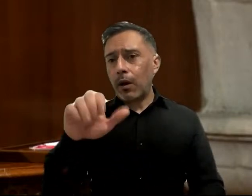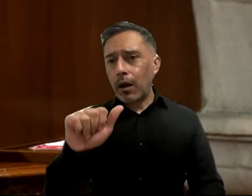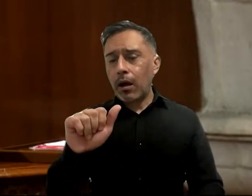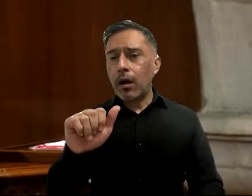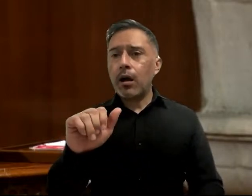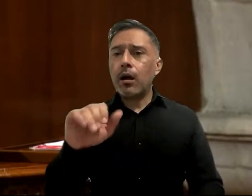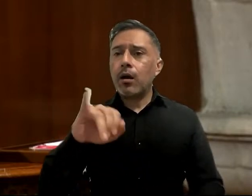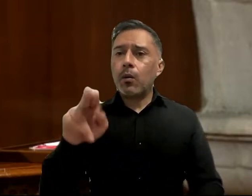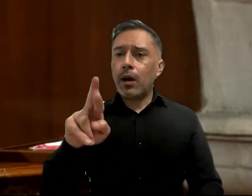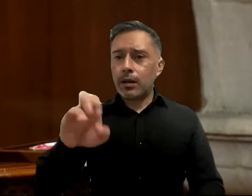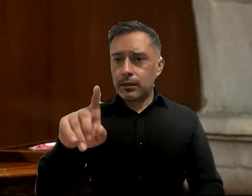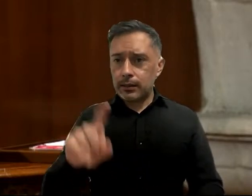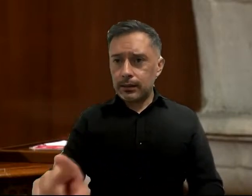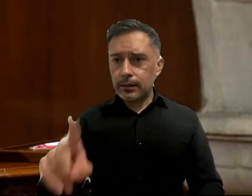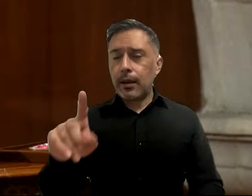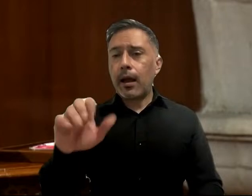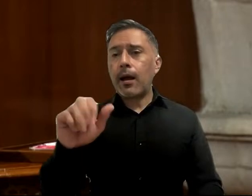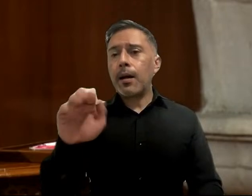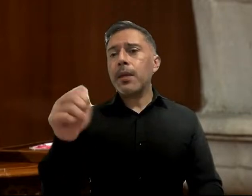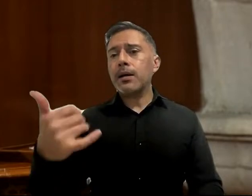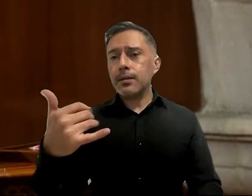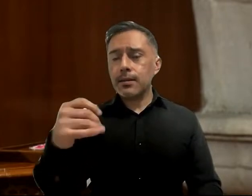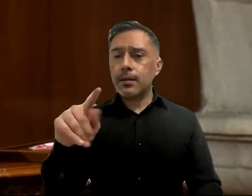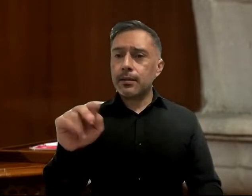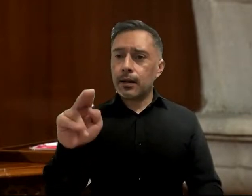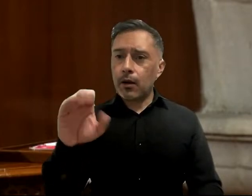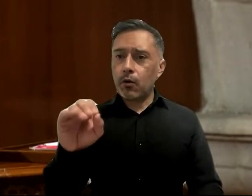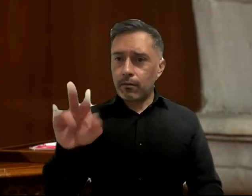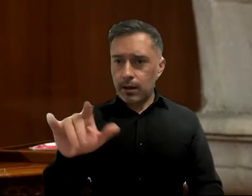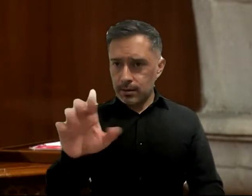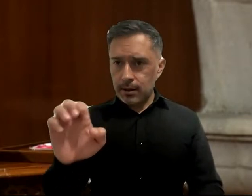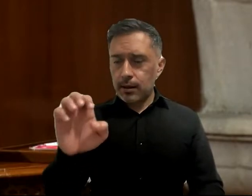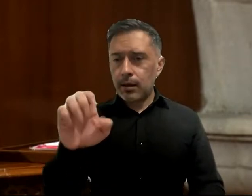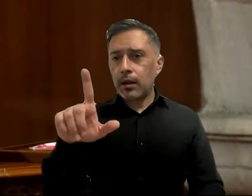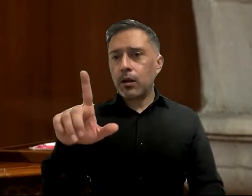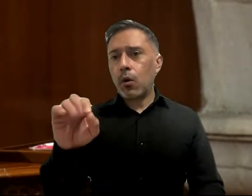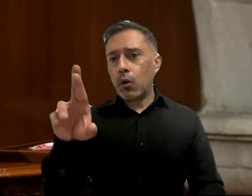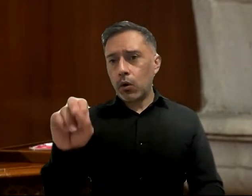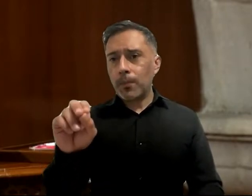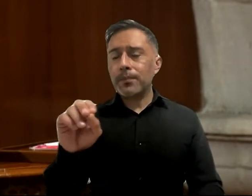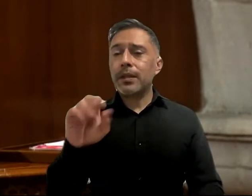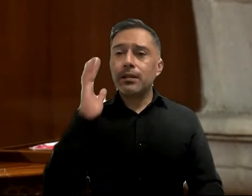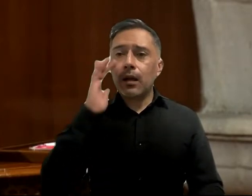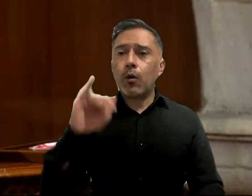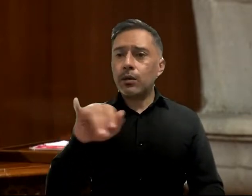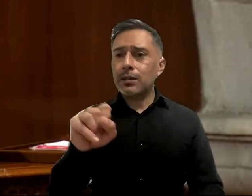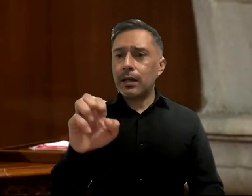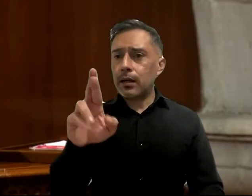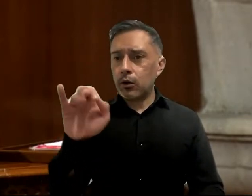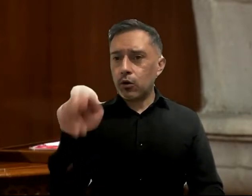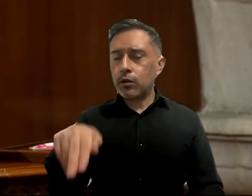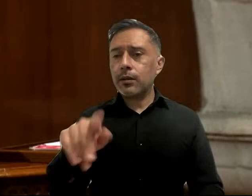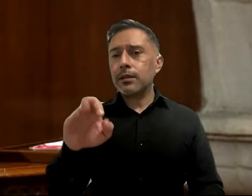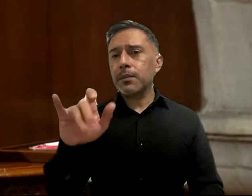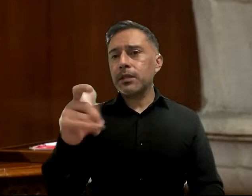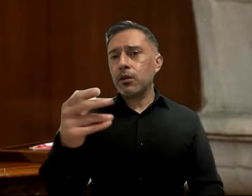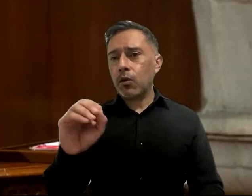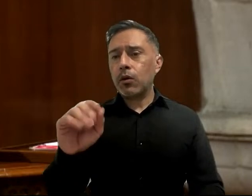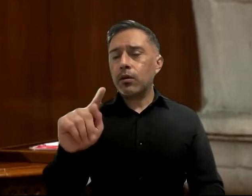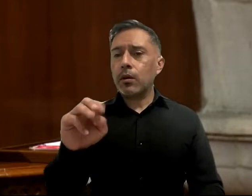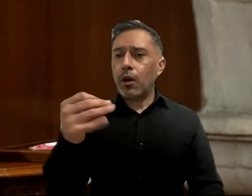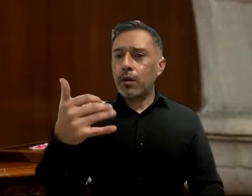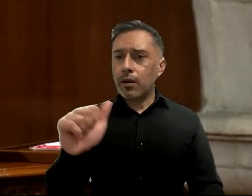Almoloya de Juárez, Acambay, Tenango del Valle, El Oro, San José del Rincón, Temascalcingo,